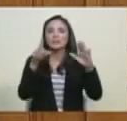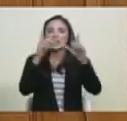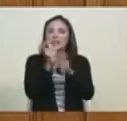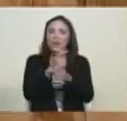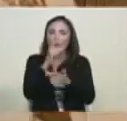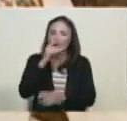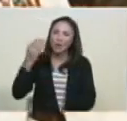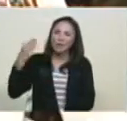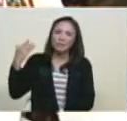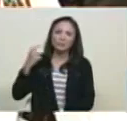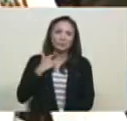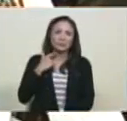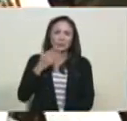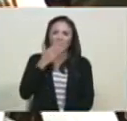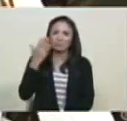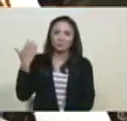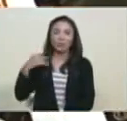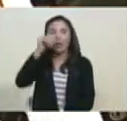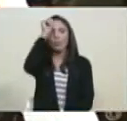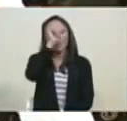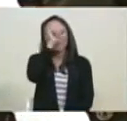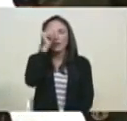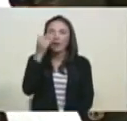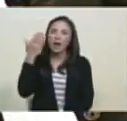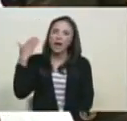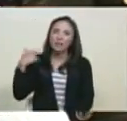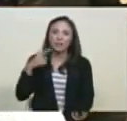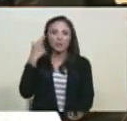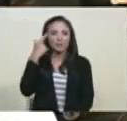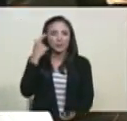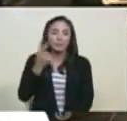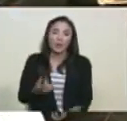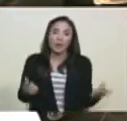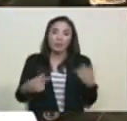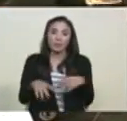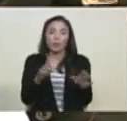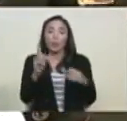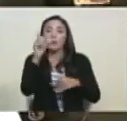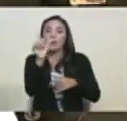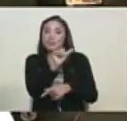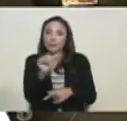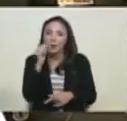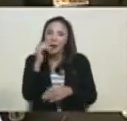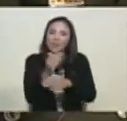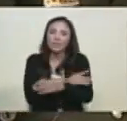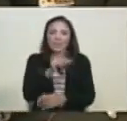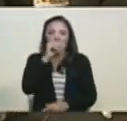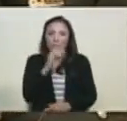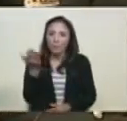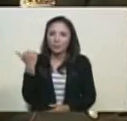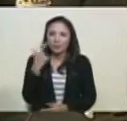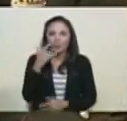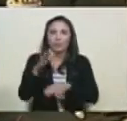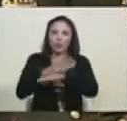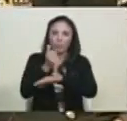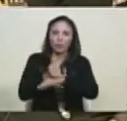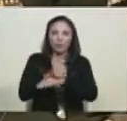agosto. Domingo 6 de agosto, exactamente a una semana de las elecciones de la constituyente del año